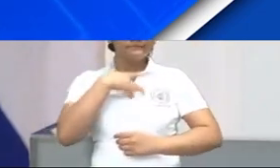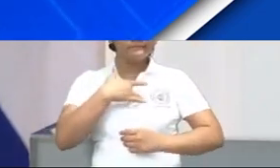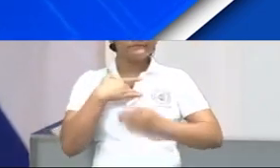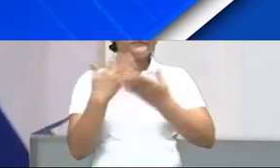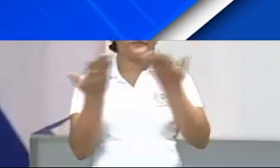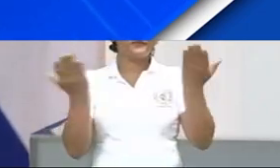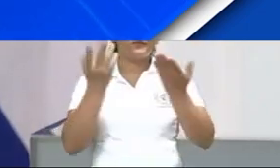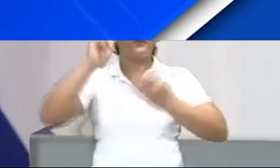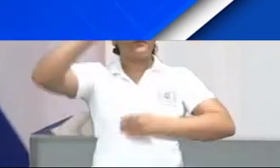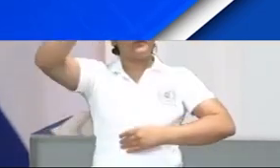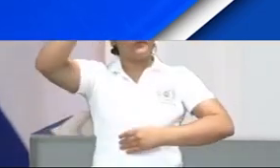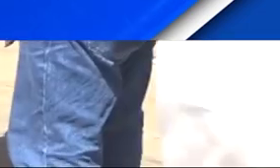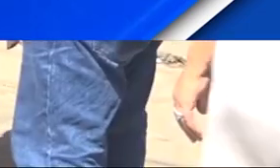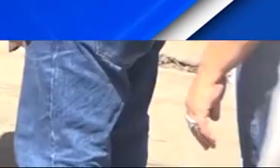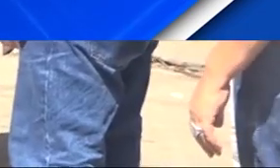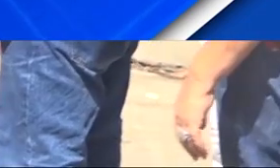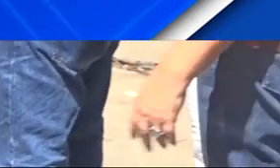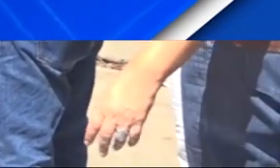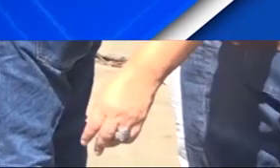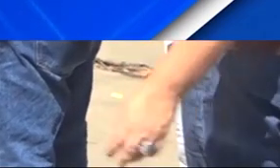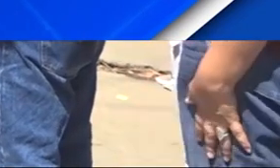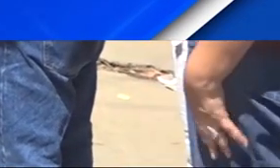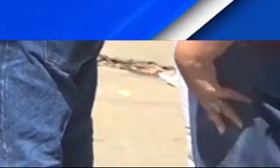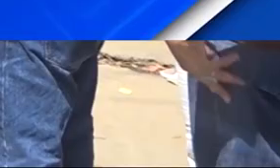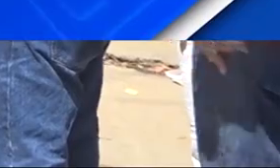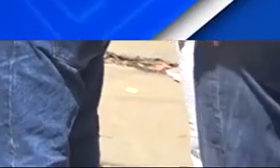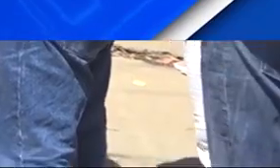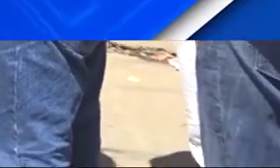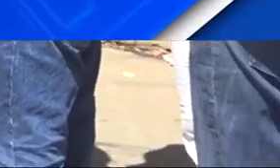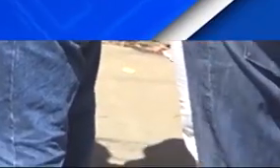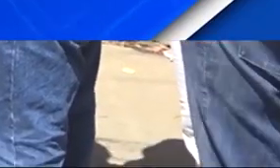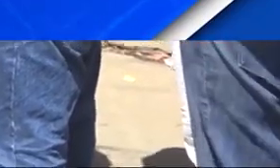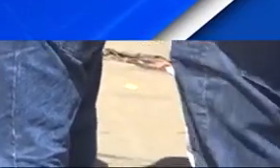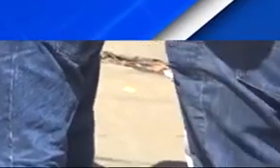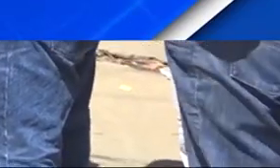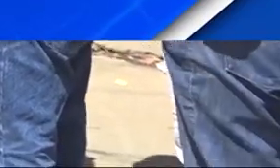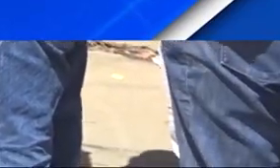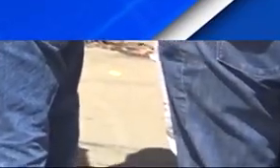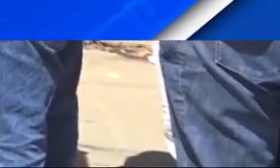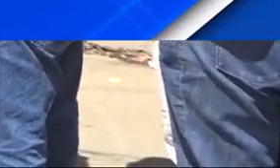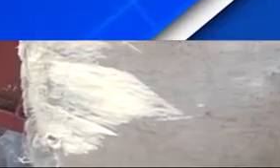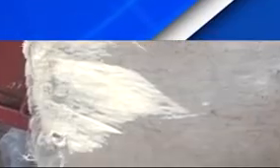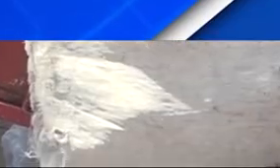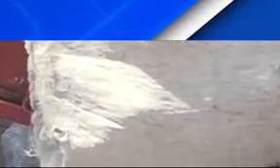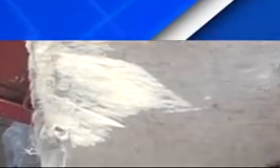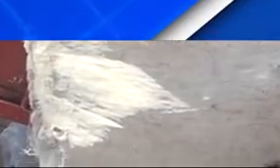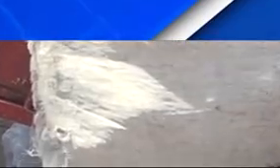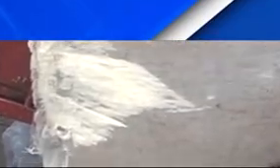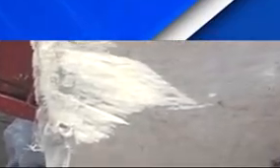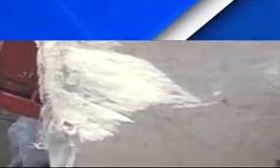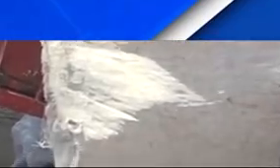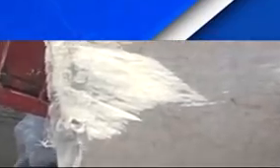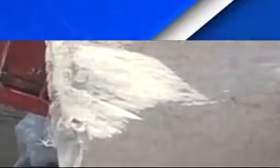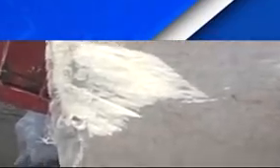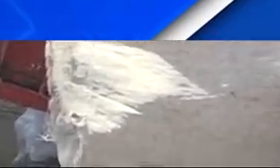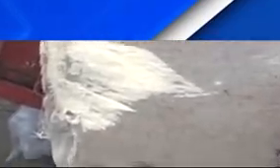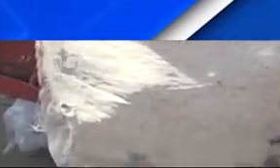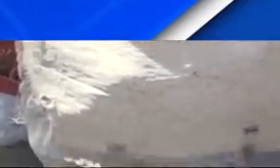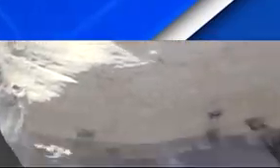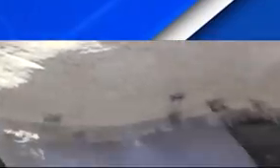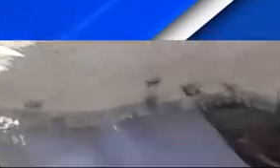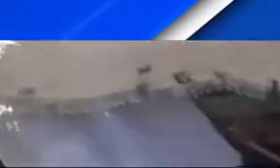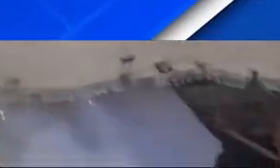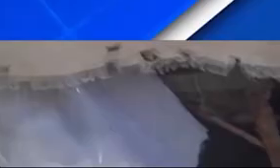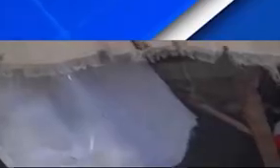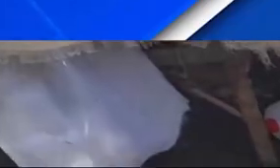tengan impacto en la reducción de pobreza. Agregó que el año pasado el gobierno invirtió más de 15 millones de dólares para seguir